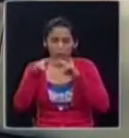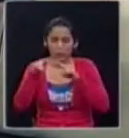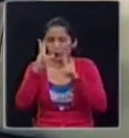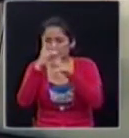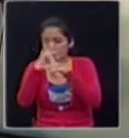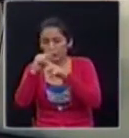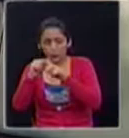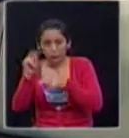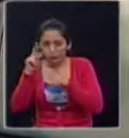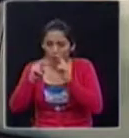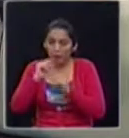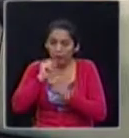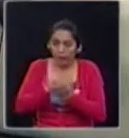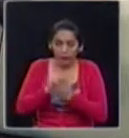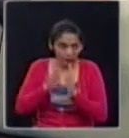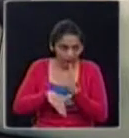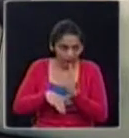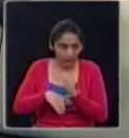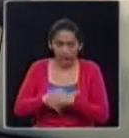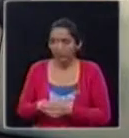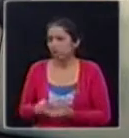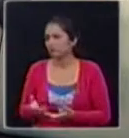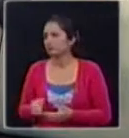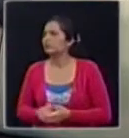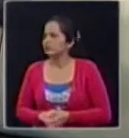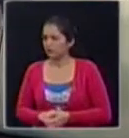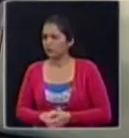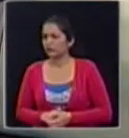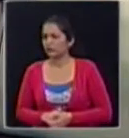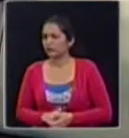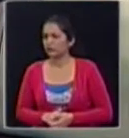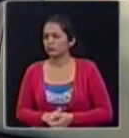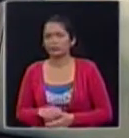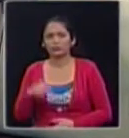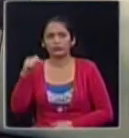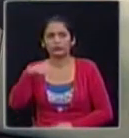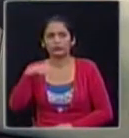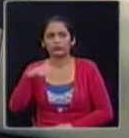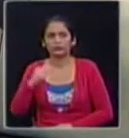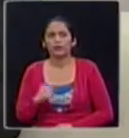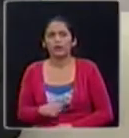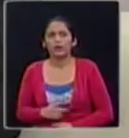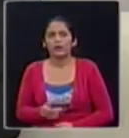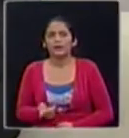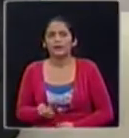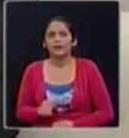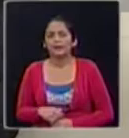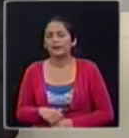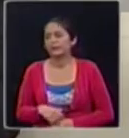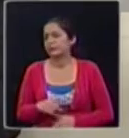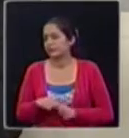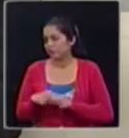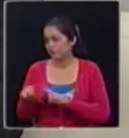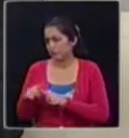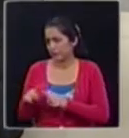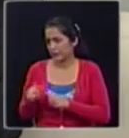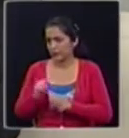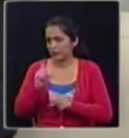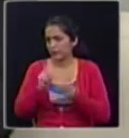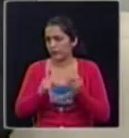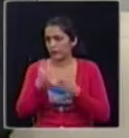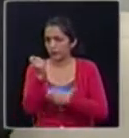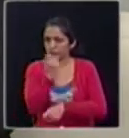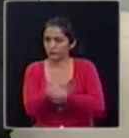se podrá evidenciar porque desde el día de hoy los sistemas tendrán que facturar con el 12% y no con el